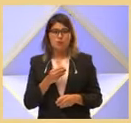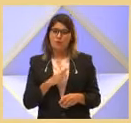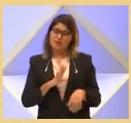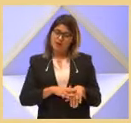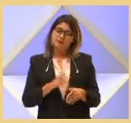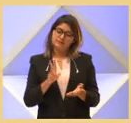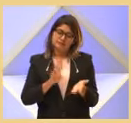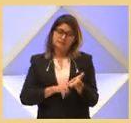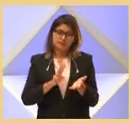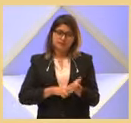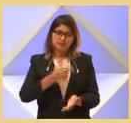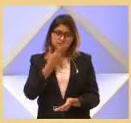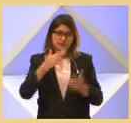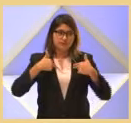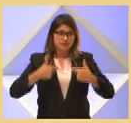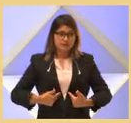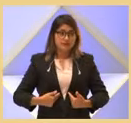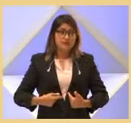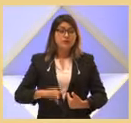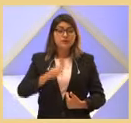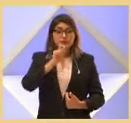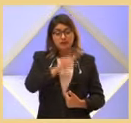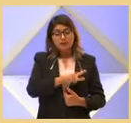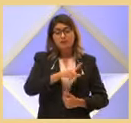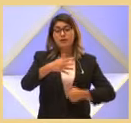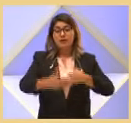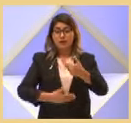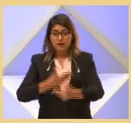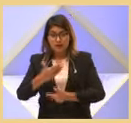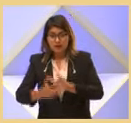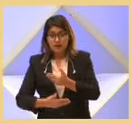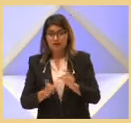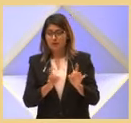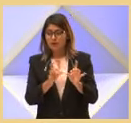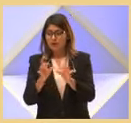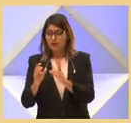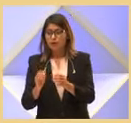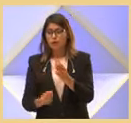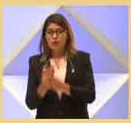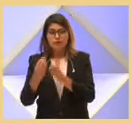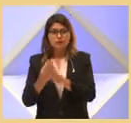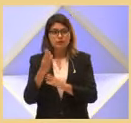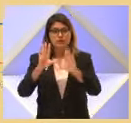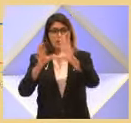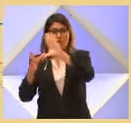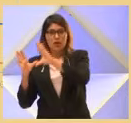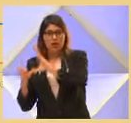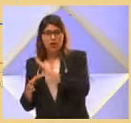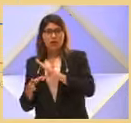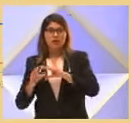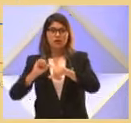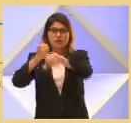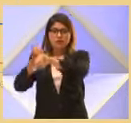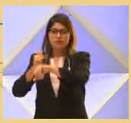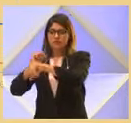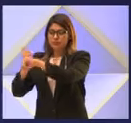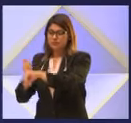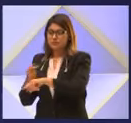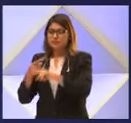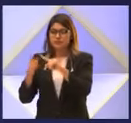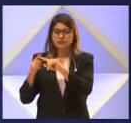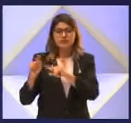impactos en relación a la colocación de nuevos satélites y que puedan ser utilizados y